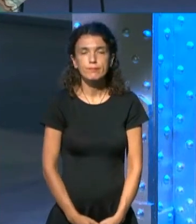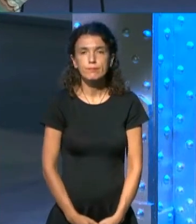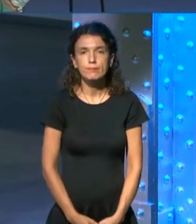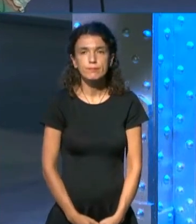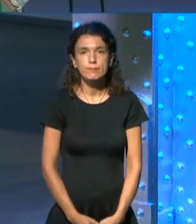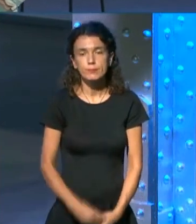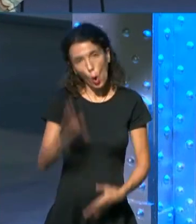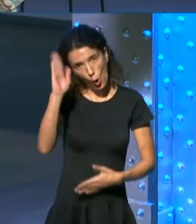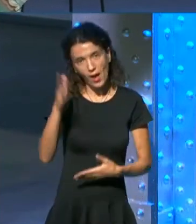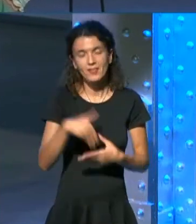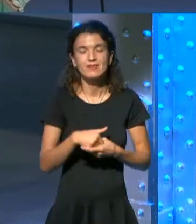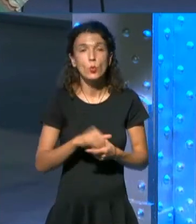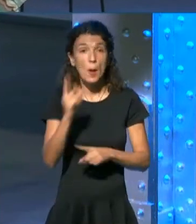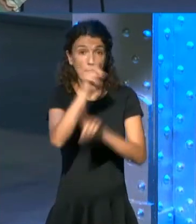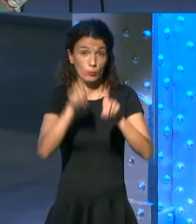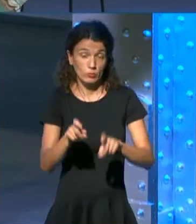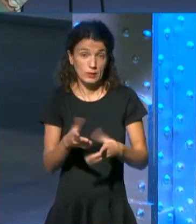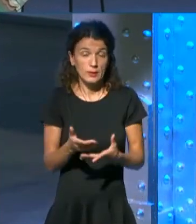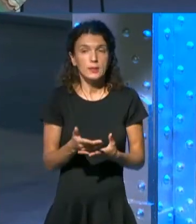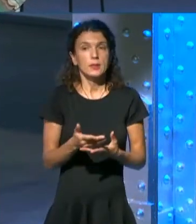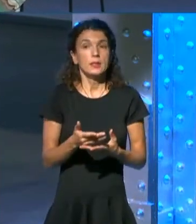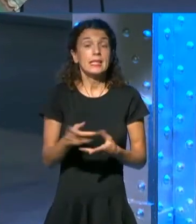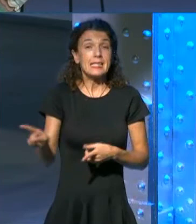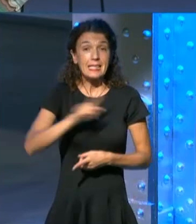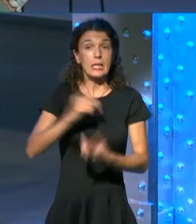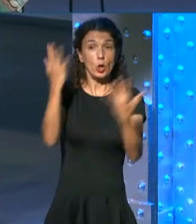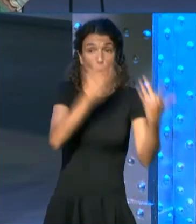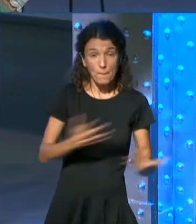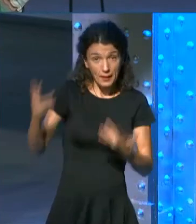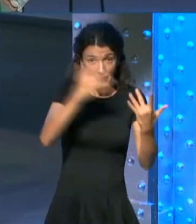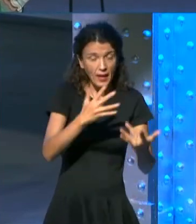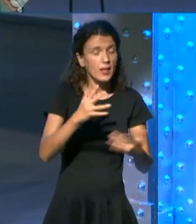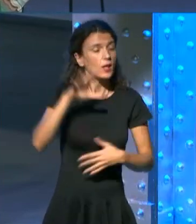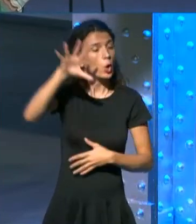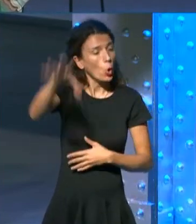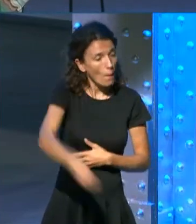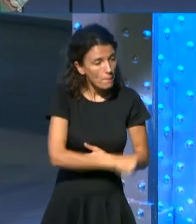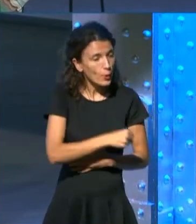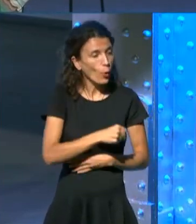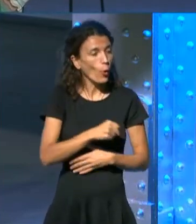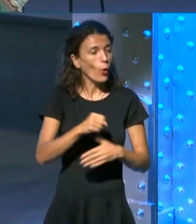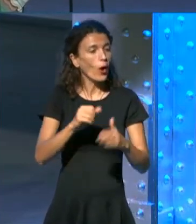Hola. Hola. Una pregunta. Y si me convencéis, compro un cerro.